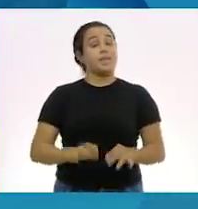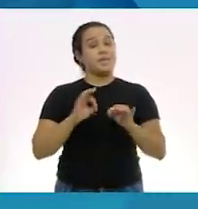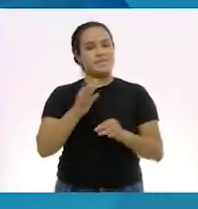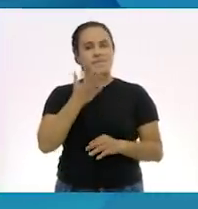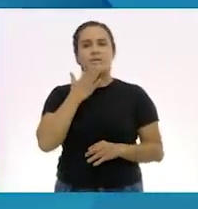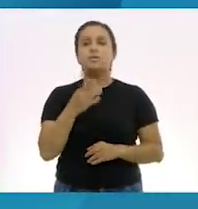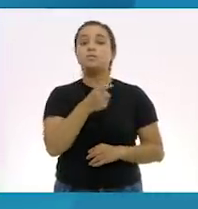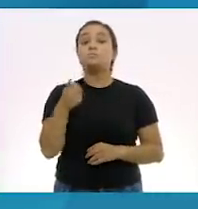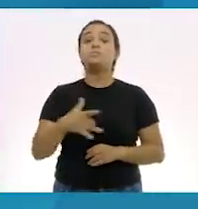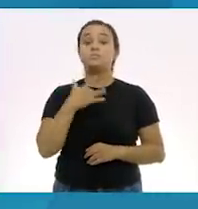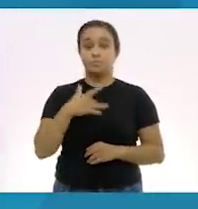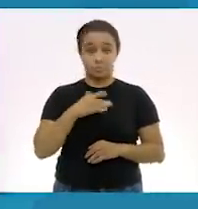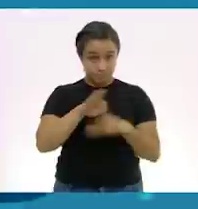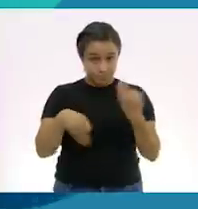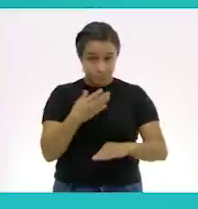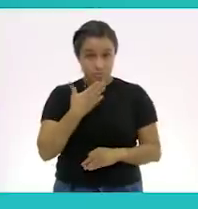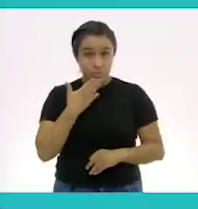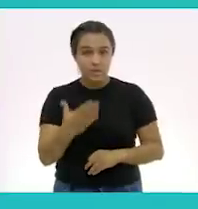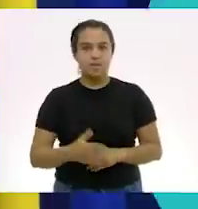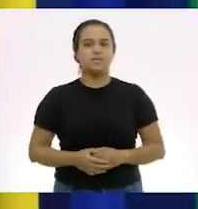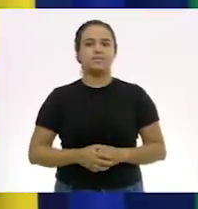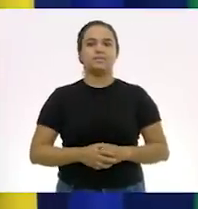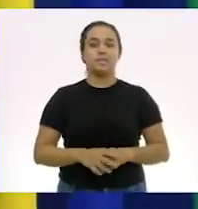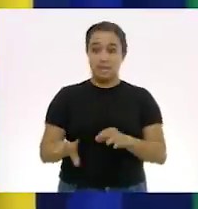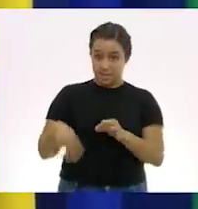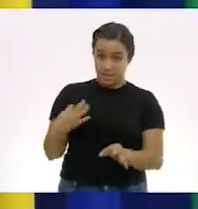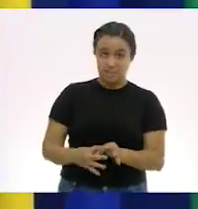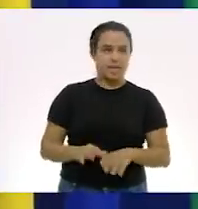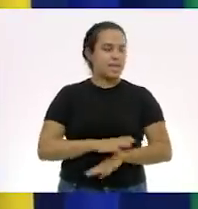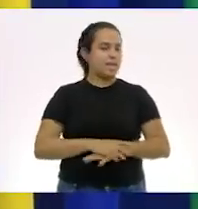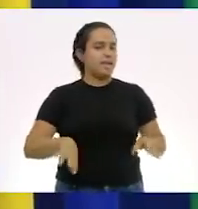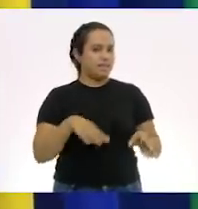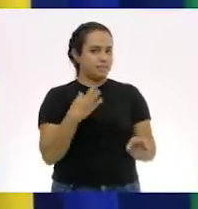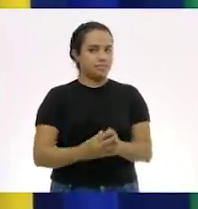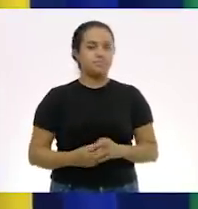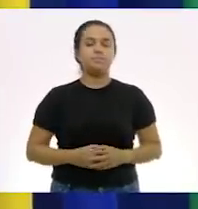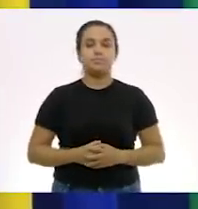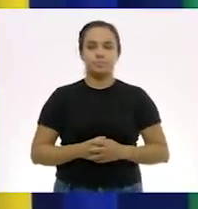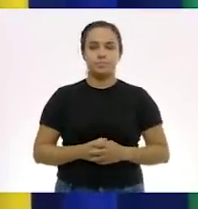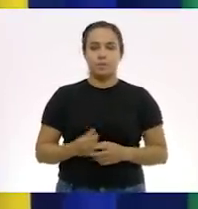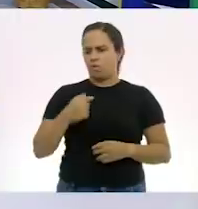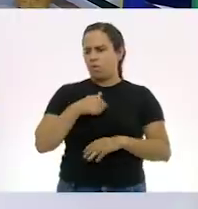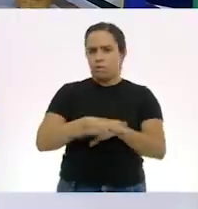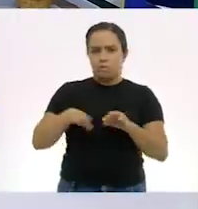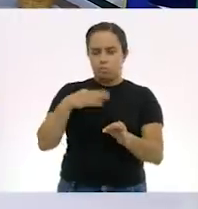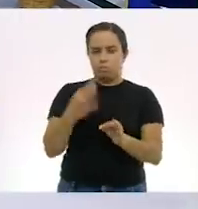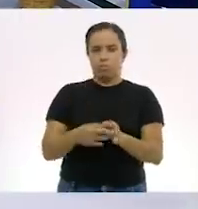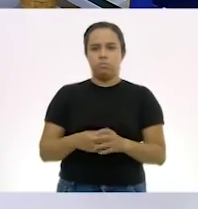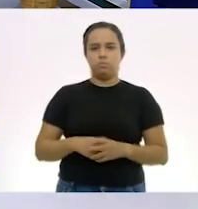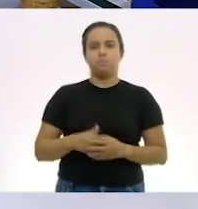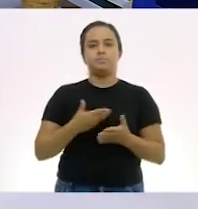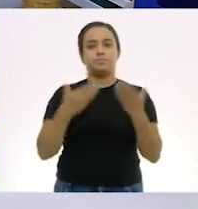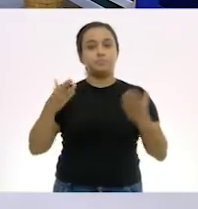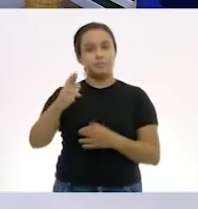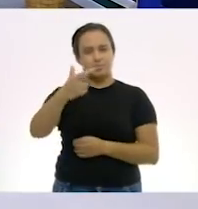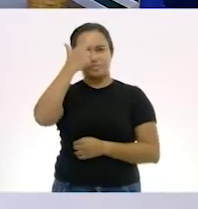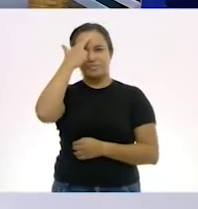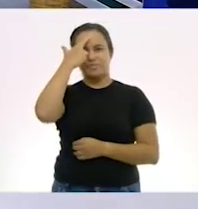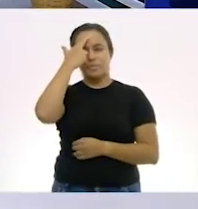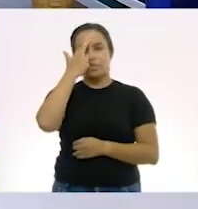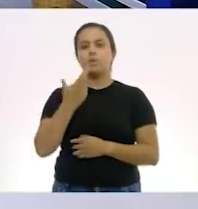vamos haciendo más grandes los movimientos. Y más grandes, y más grandes, y más grandes. Y